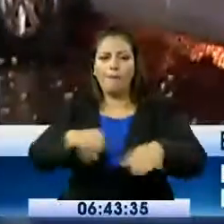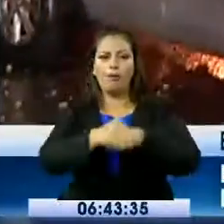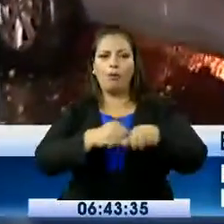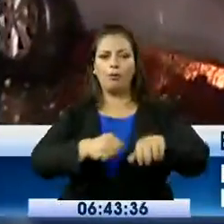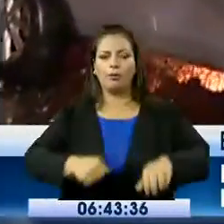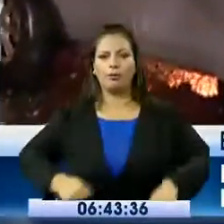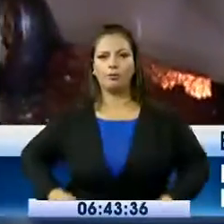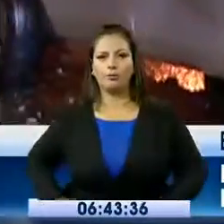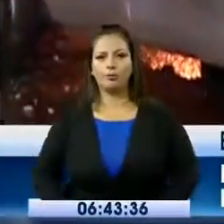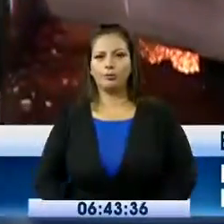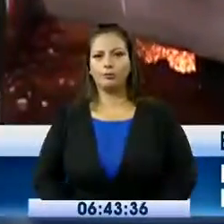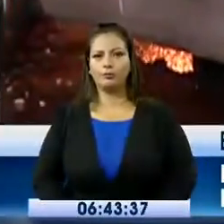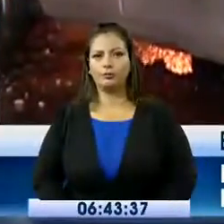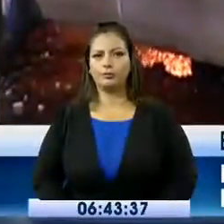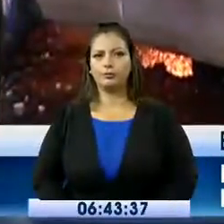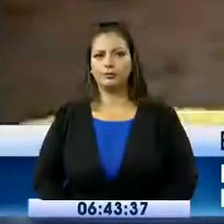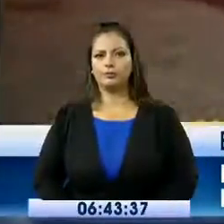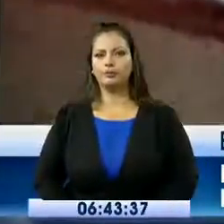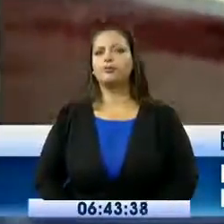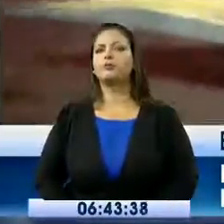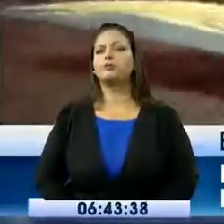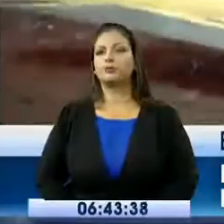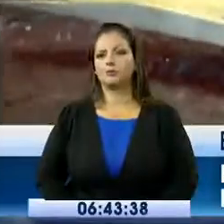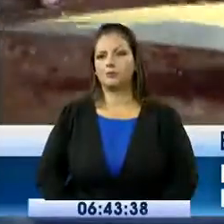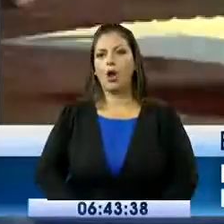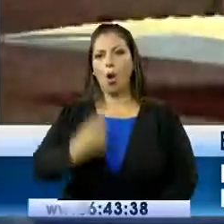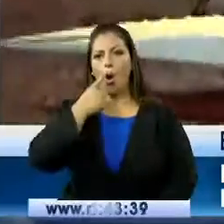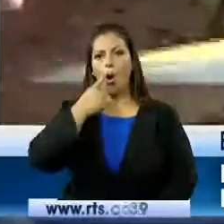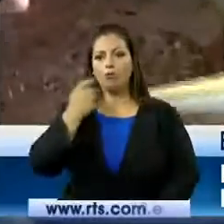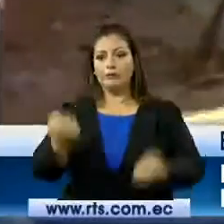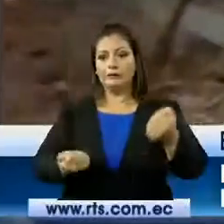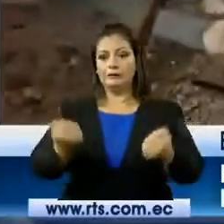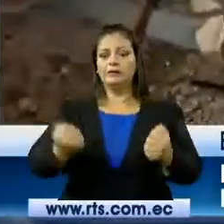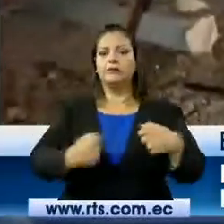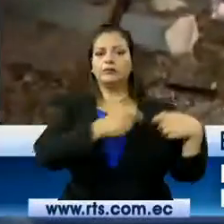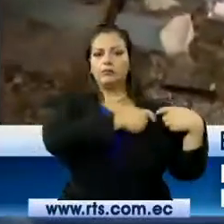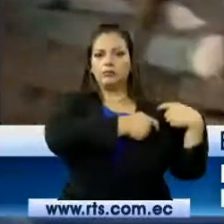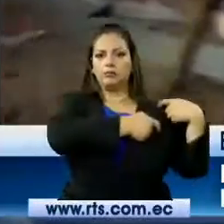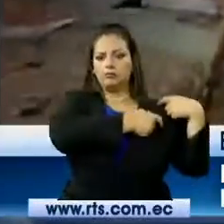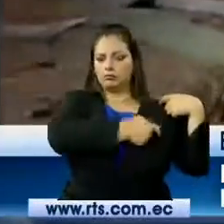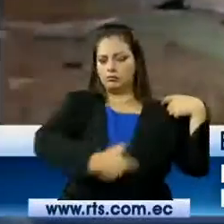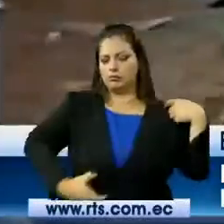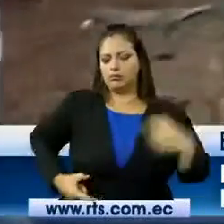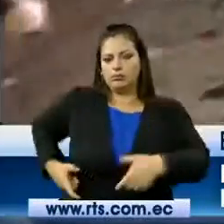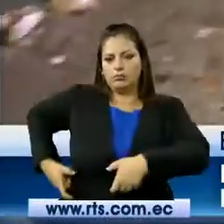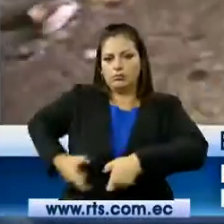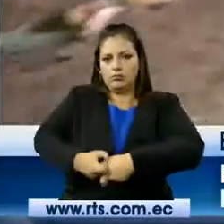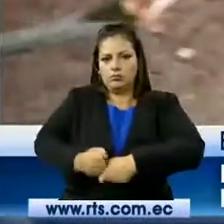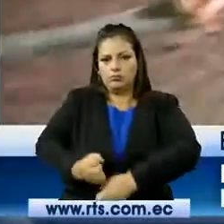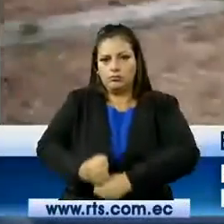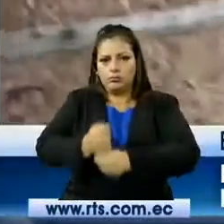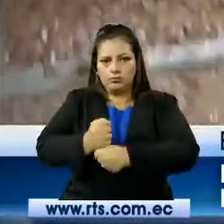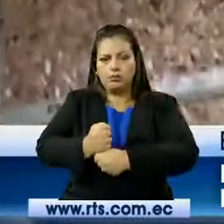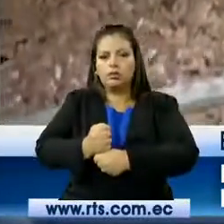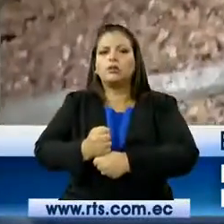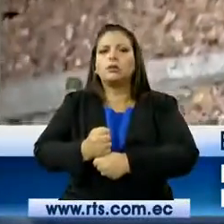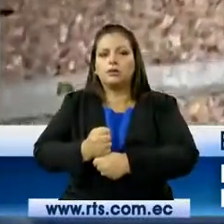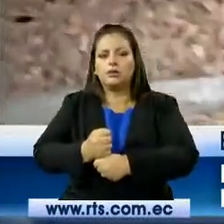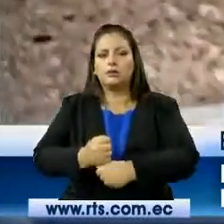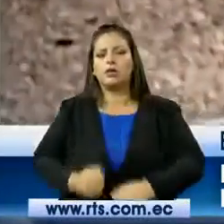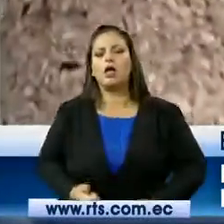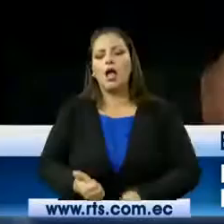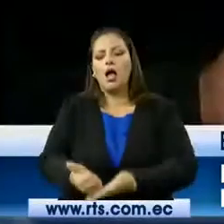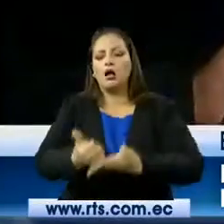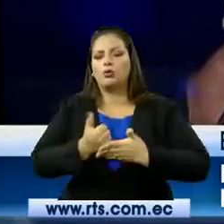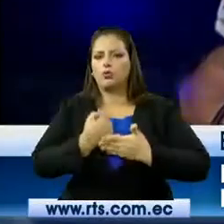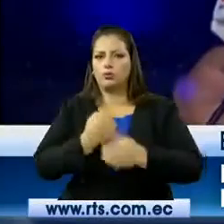vehículo lateral, el señor por suerte tenía el cinturón de seguridad colocado, que creo que le salvó la vida, por lo que procedimos a cortarlo y a poderlo